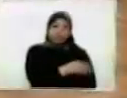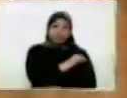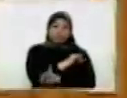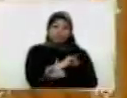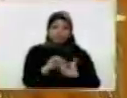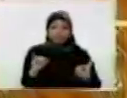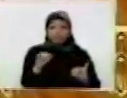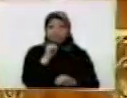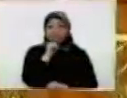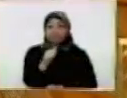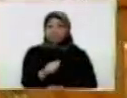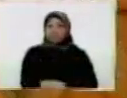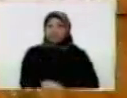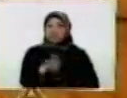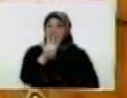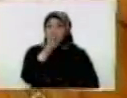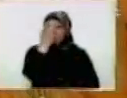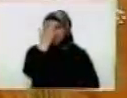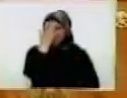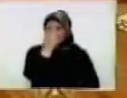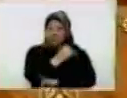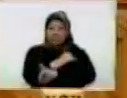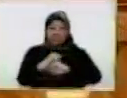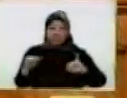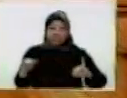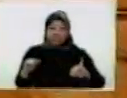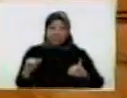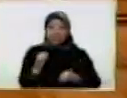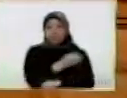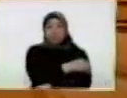No, lo que empezó el 4 termina el 4 y terminaron ellos.